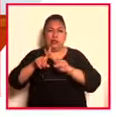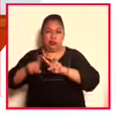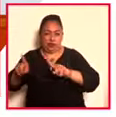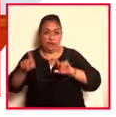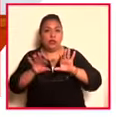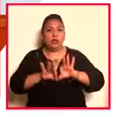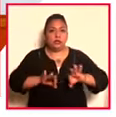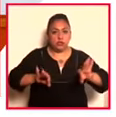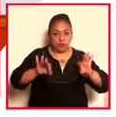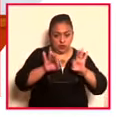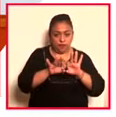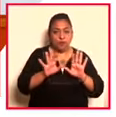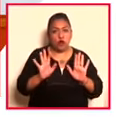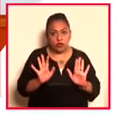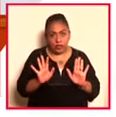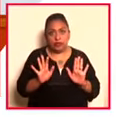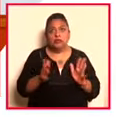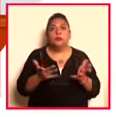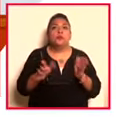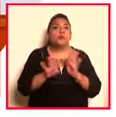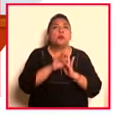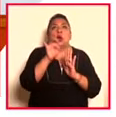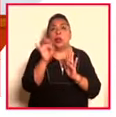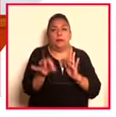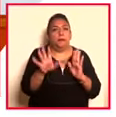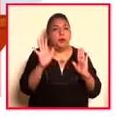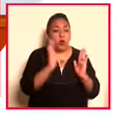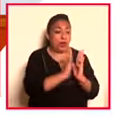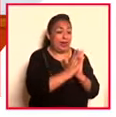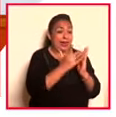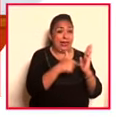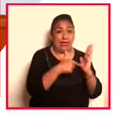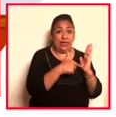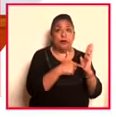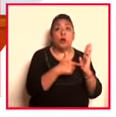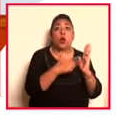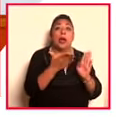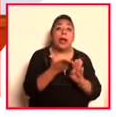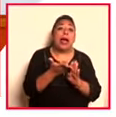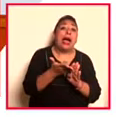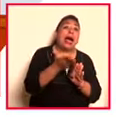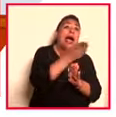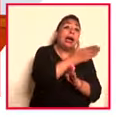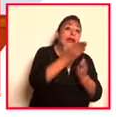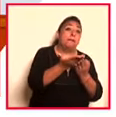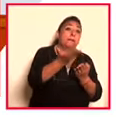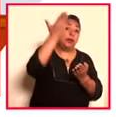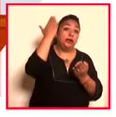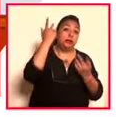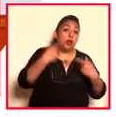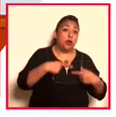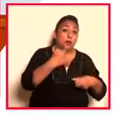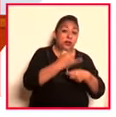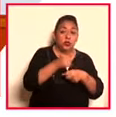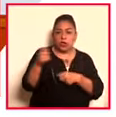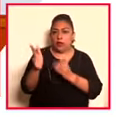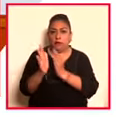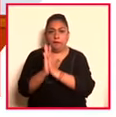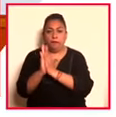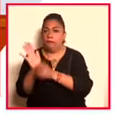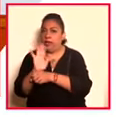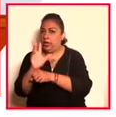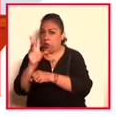cosa y otra, en el sentido de que, por ejemplo, la novela abarca el pasado de los personajes y la película no. Resulta